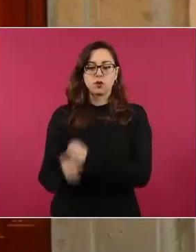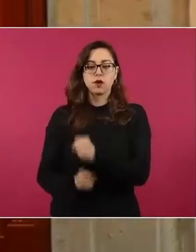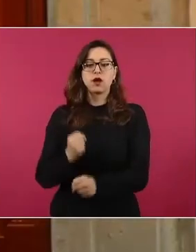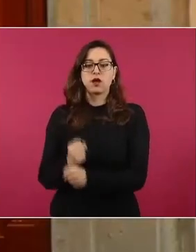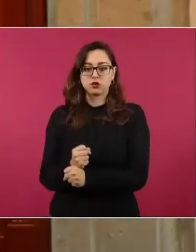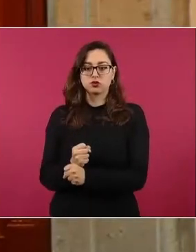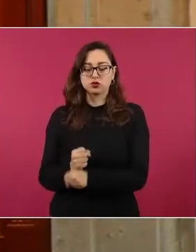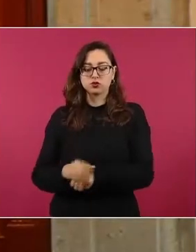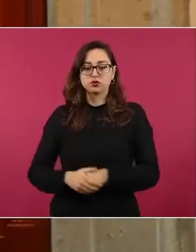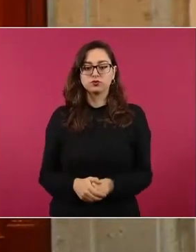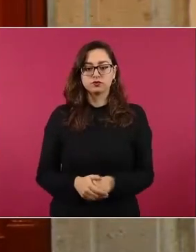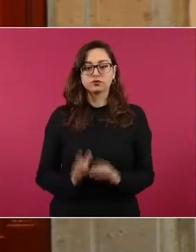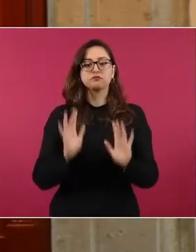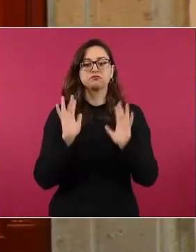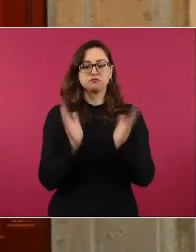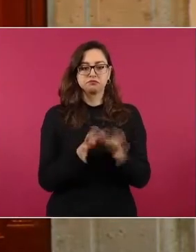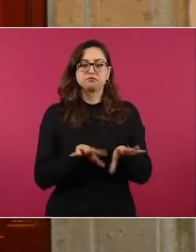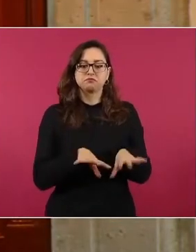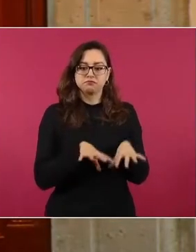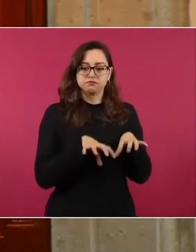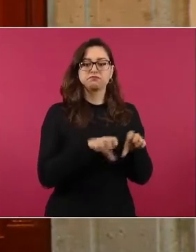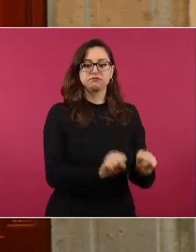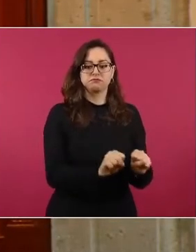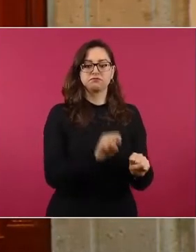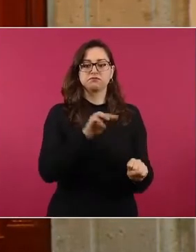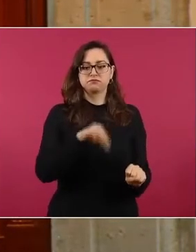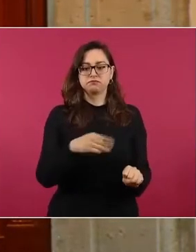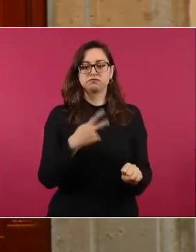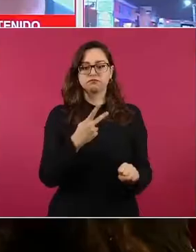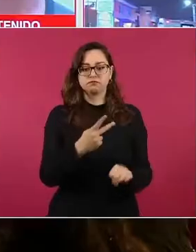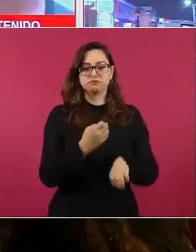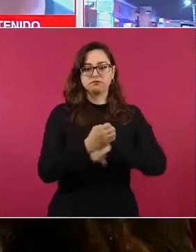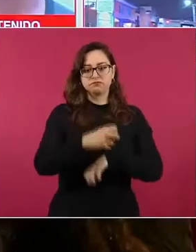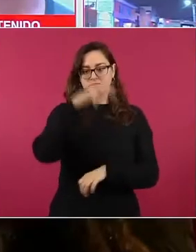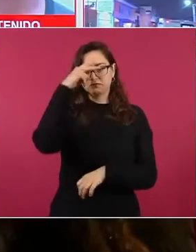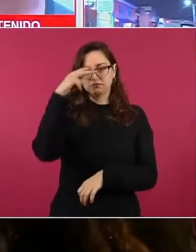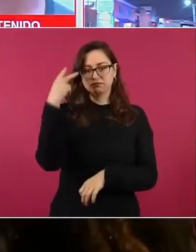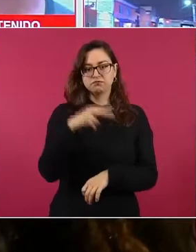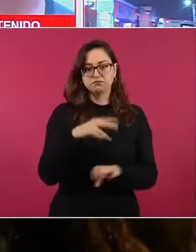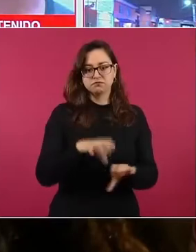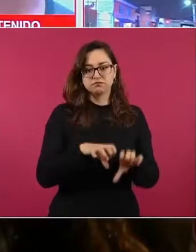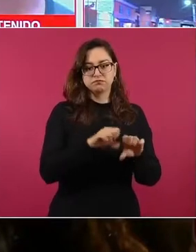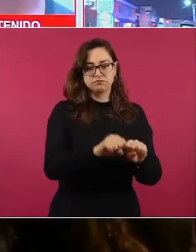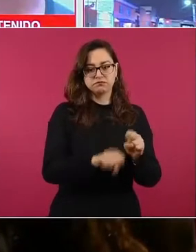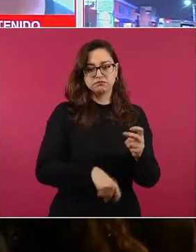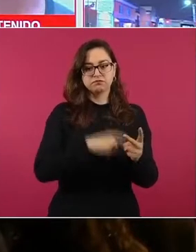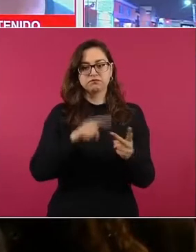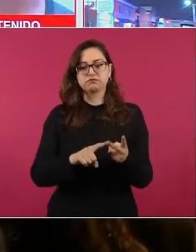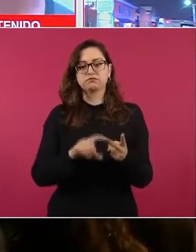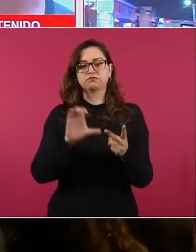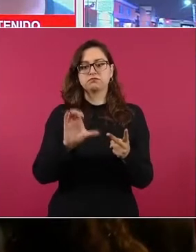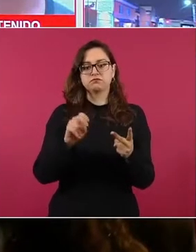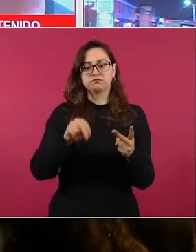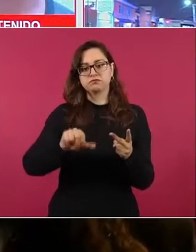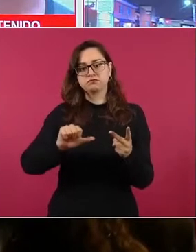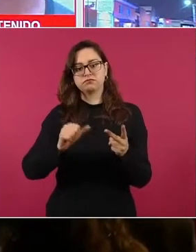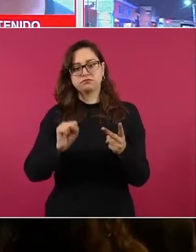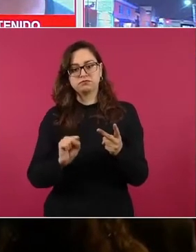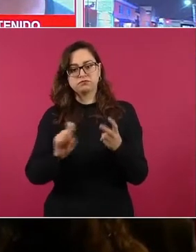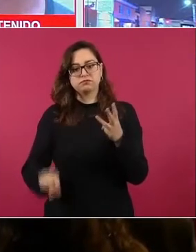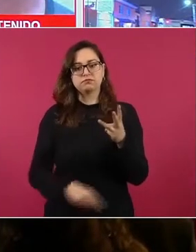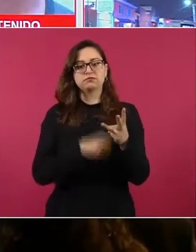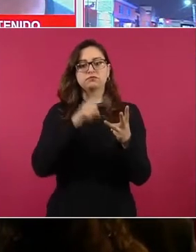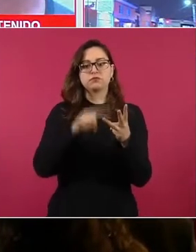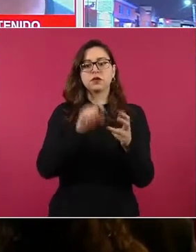fue detenido por parte de la Fiscalía del Estado de México, la Coordinación Antisecuestros y el Grupo de Trabajo